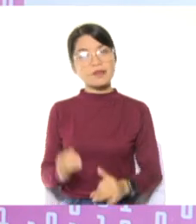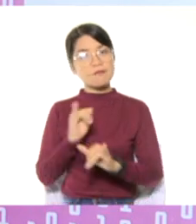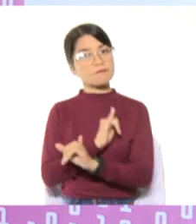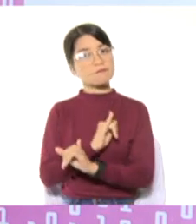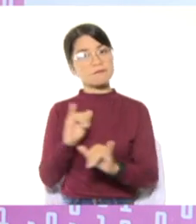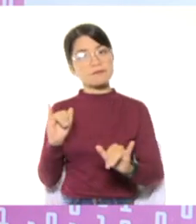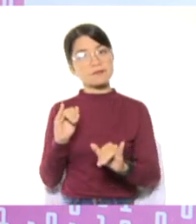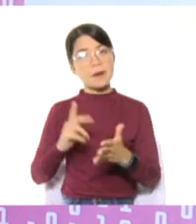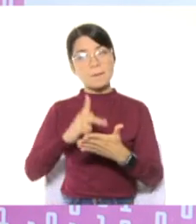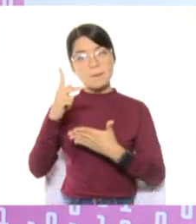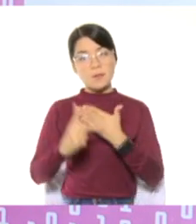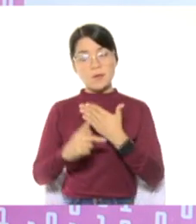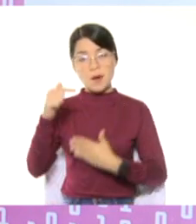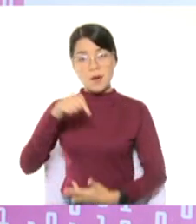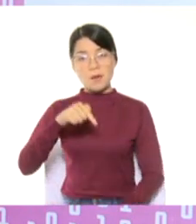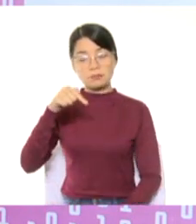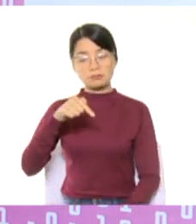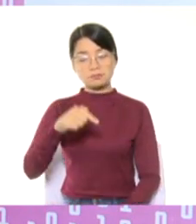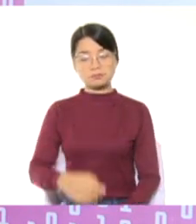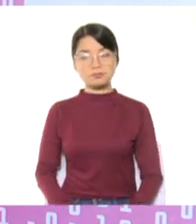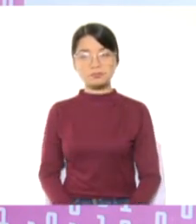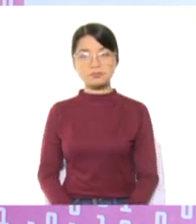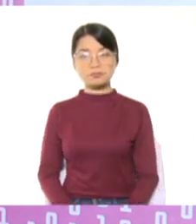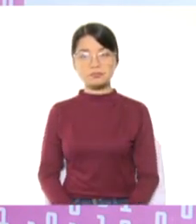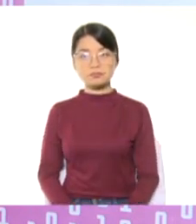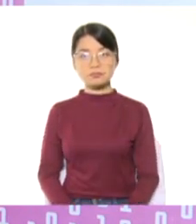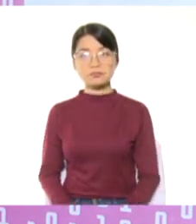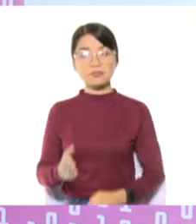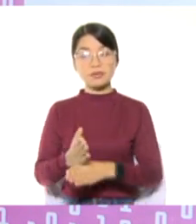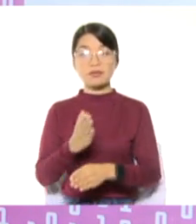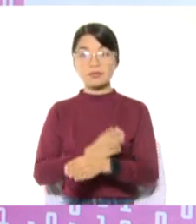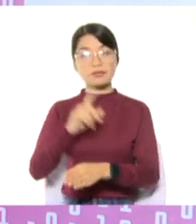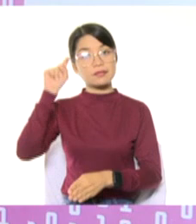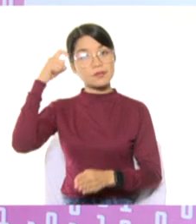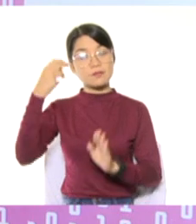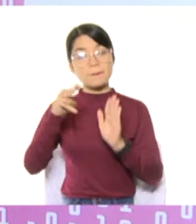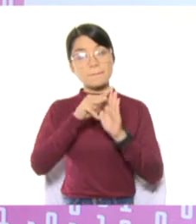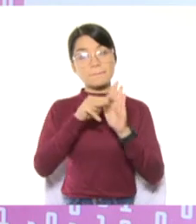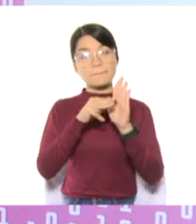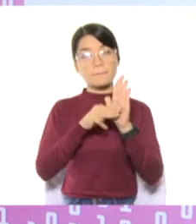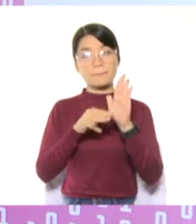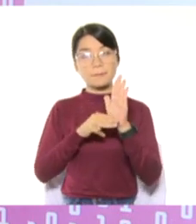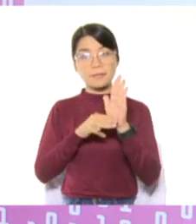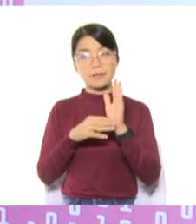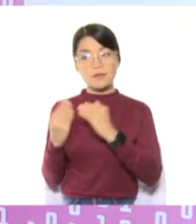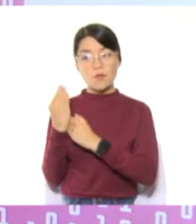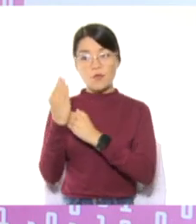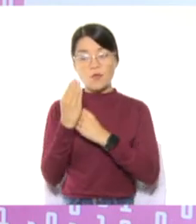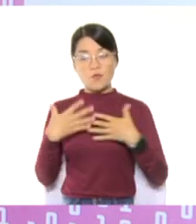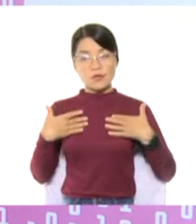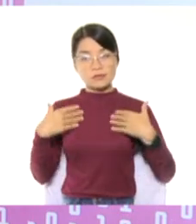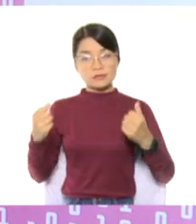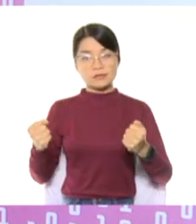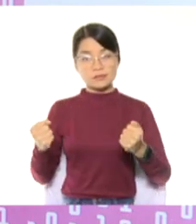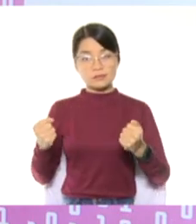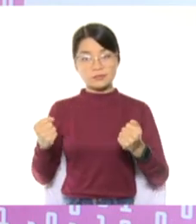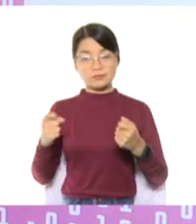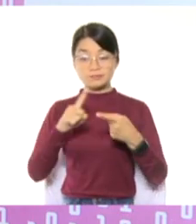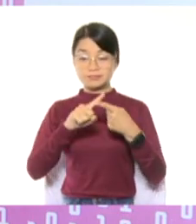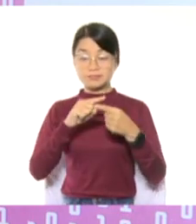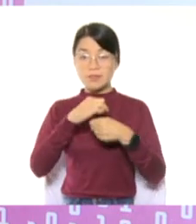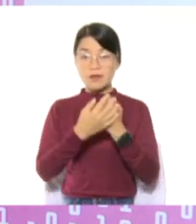acercamos al final de nuestra programación por el día de hoy. Pero antes es mi deber recordar las medidas de bioseguridad. Ya lo saben, a